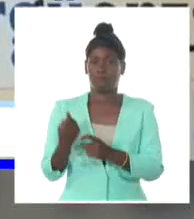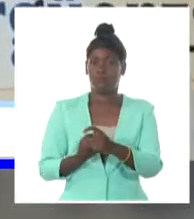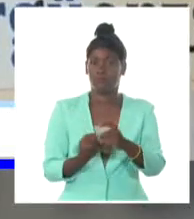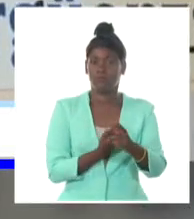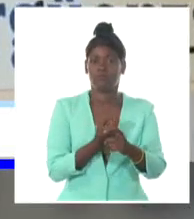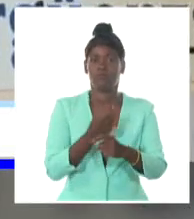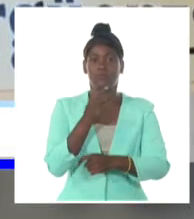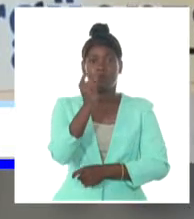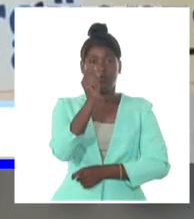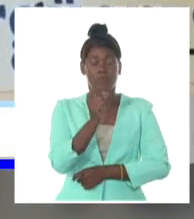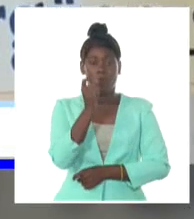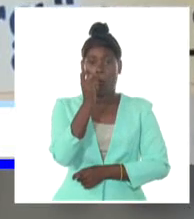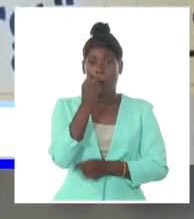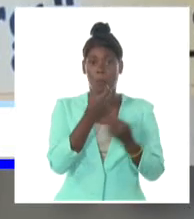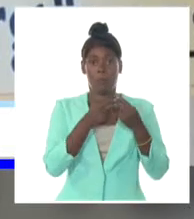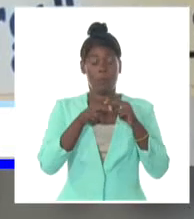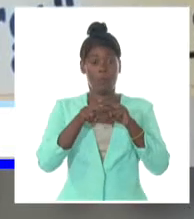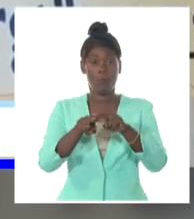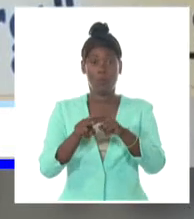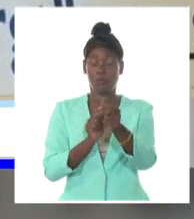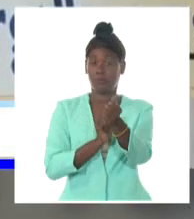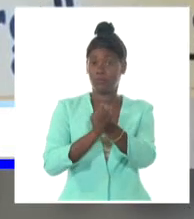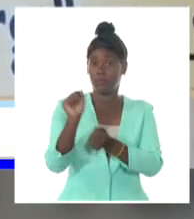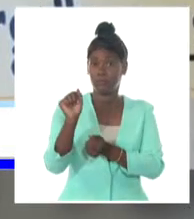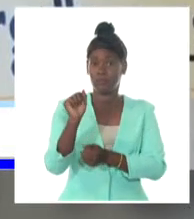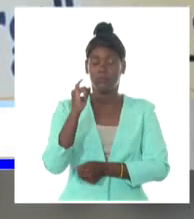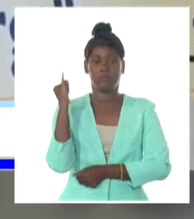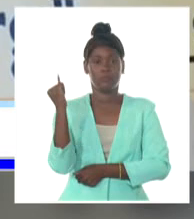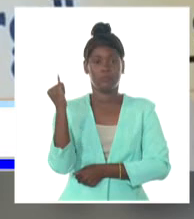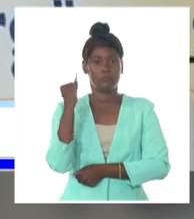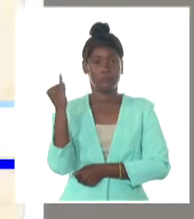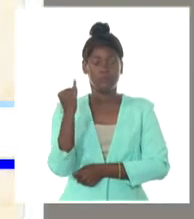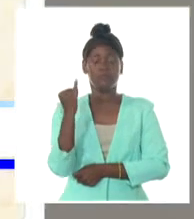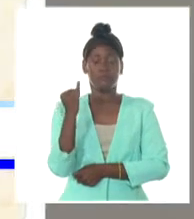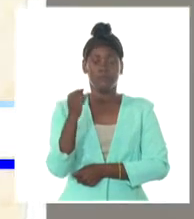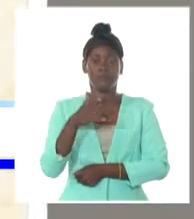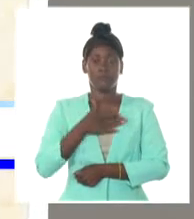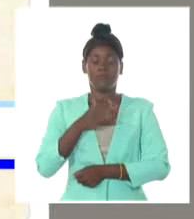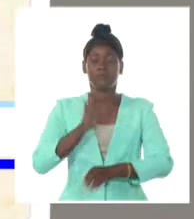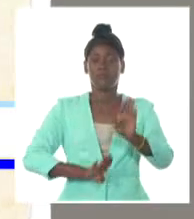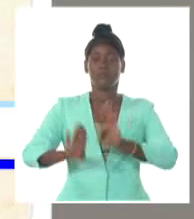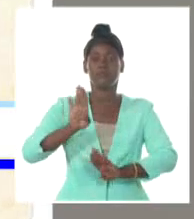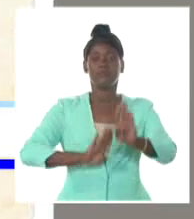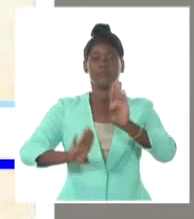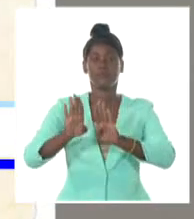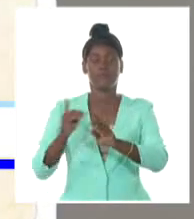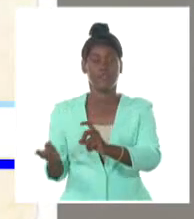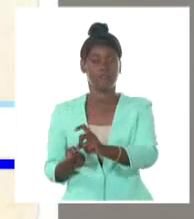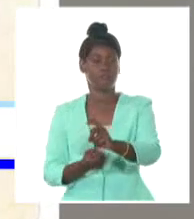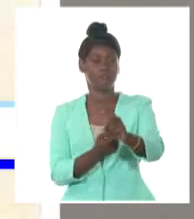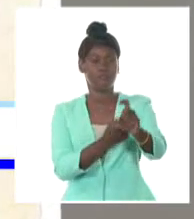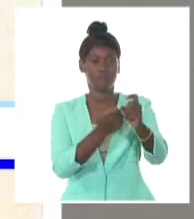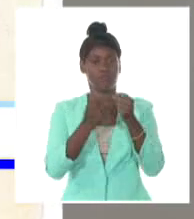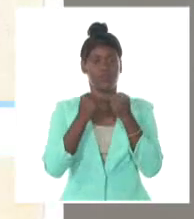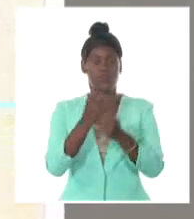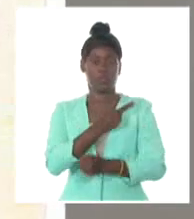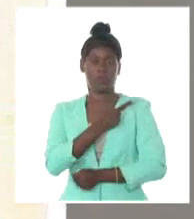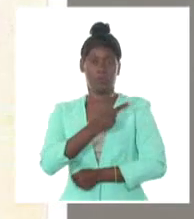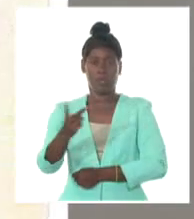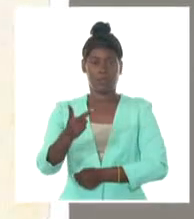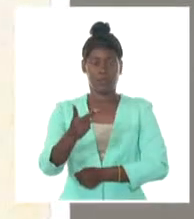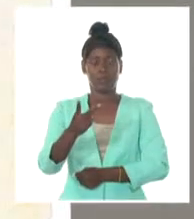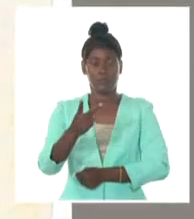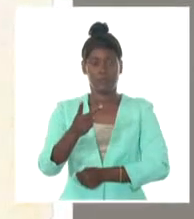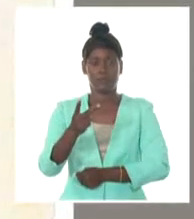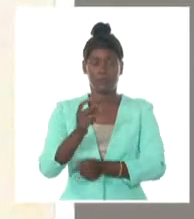valores humanos, la patria, la ley, la independencia nacional, se defienden peleando con las armas y si no las hubiera,